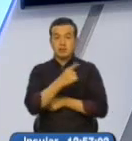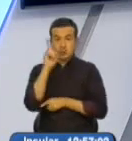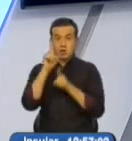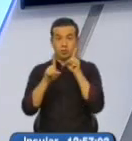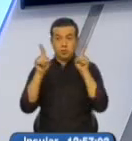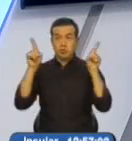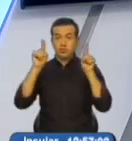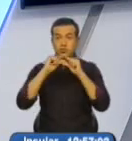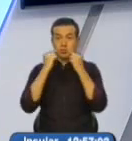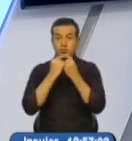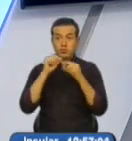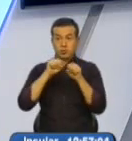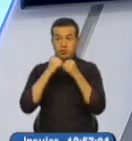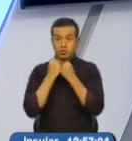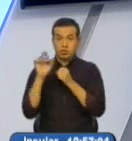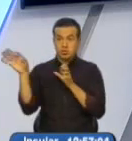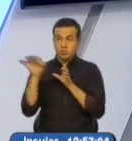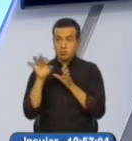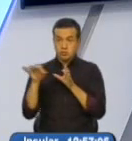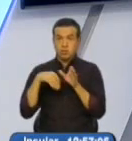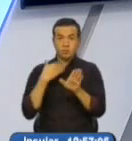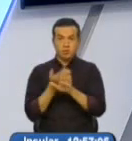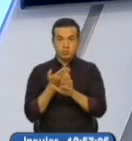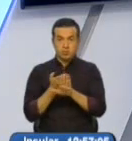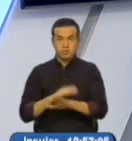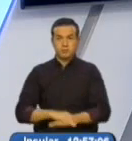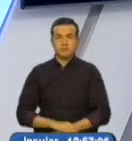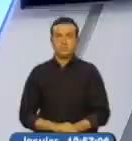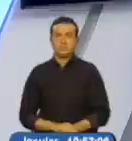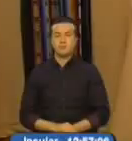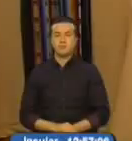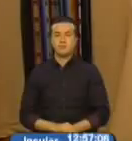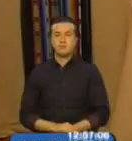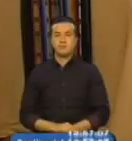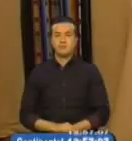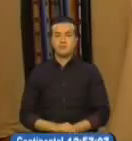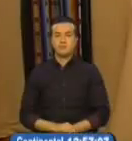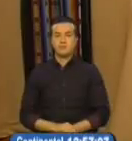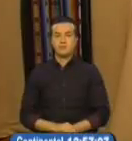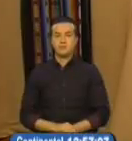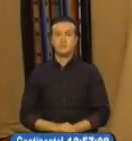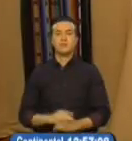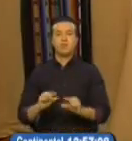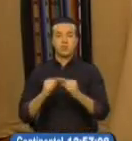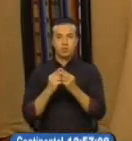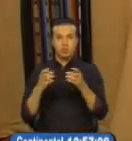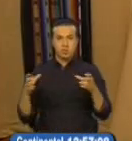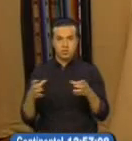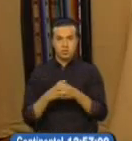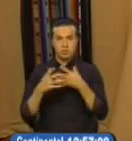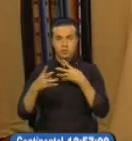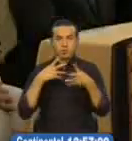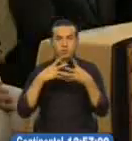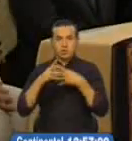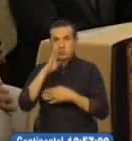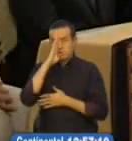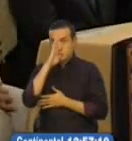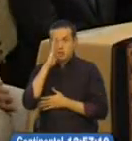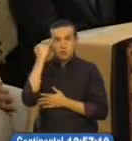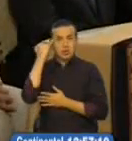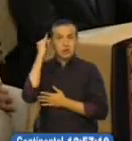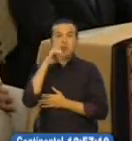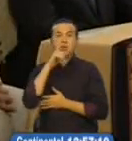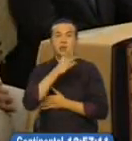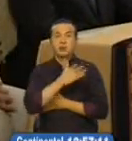varios actores sociales para recoger algunas propuestas. La conformación del denominado Frente de Transparencia es una iniciativa